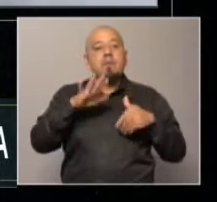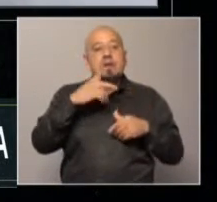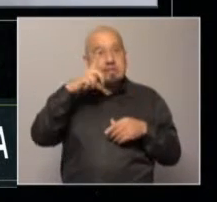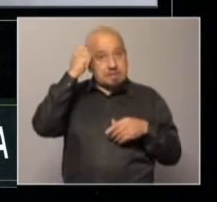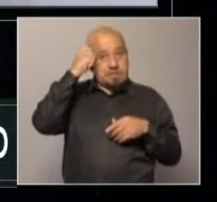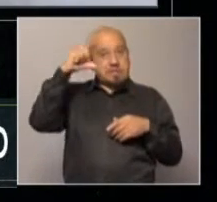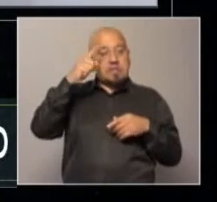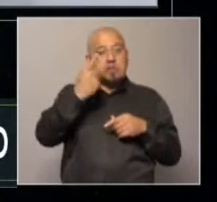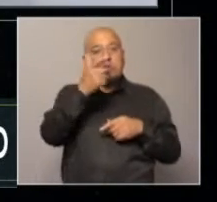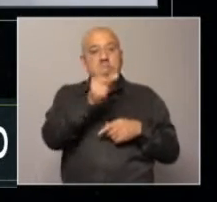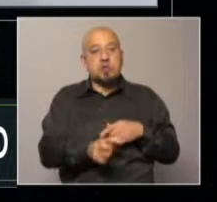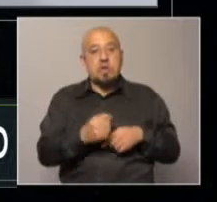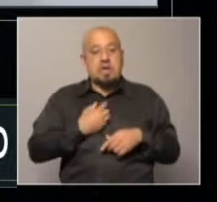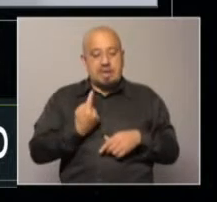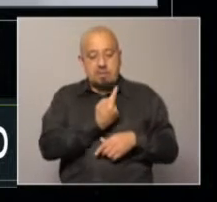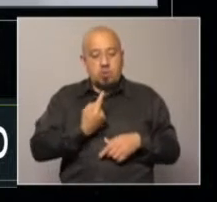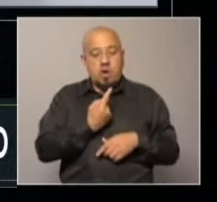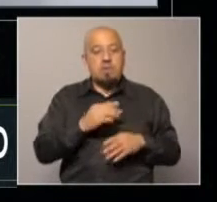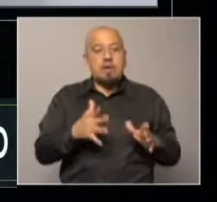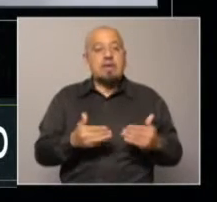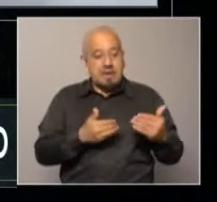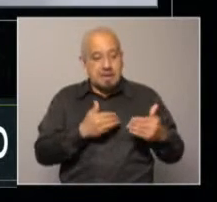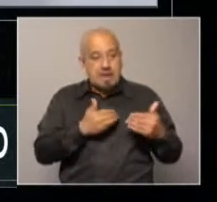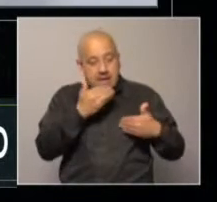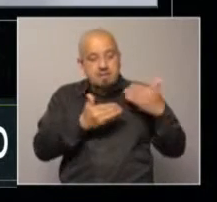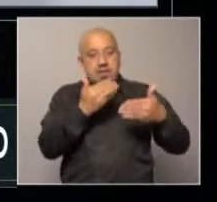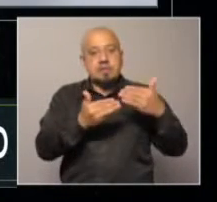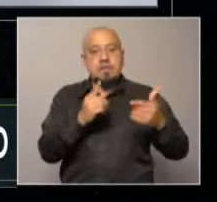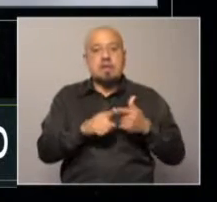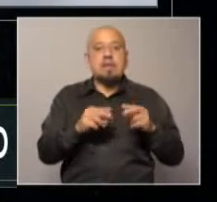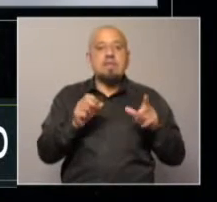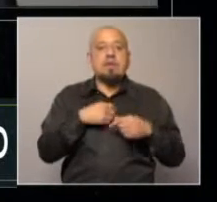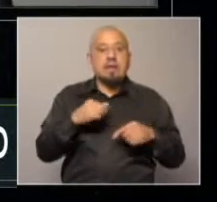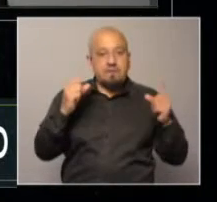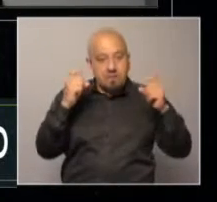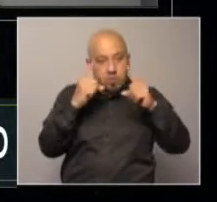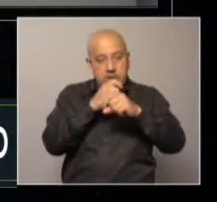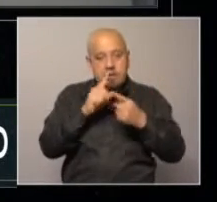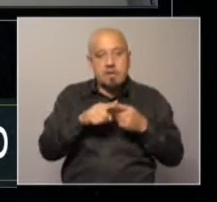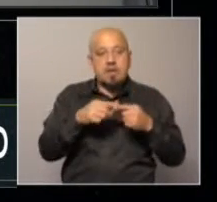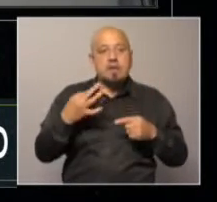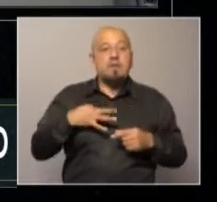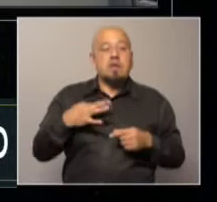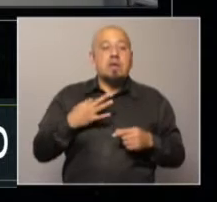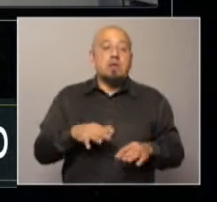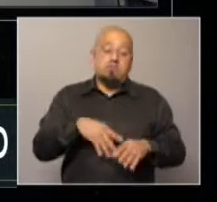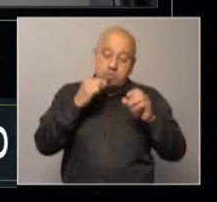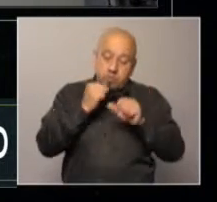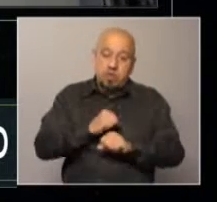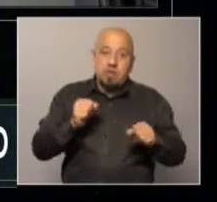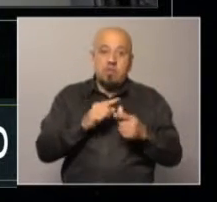a una persona individual para que salga adelante, más allá de todas las dificultades y desventajas que tiene la vida. No, no podemos